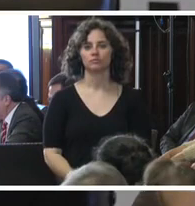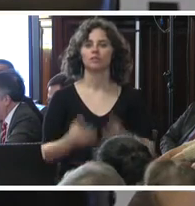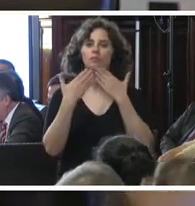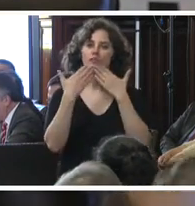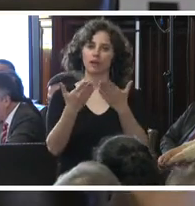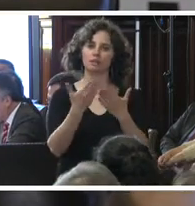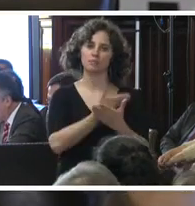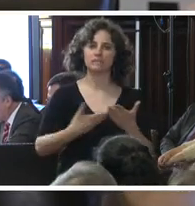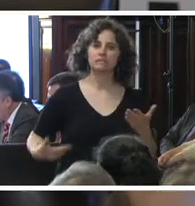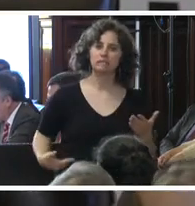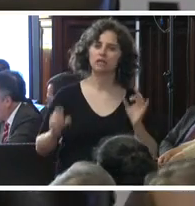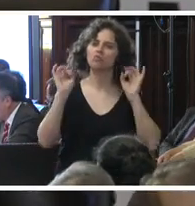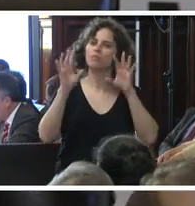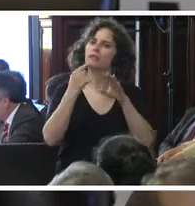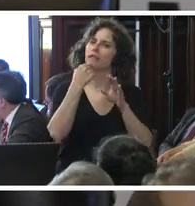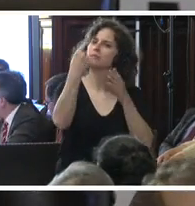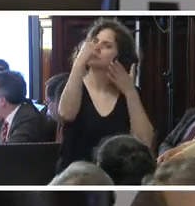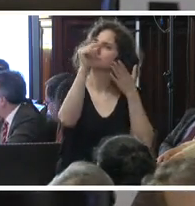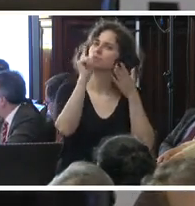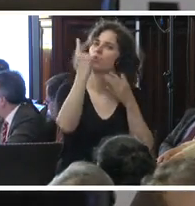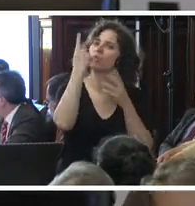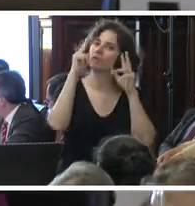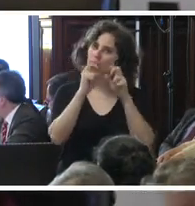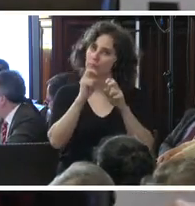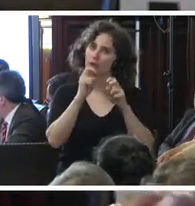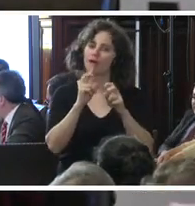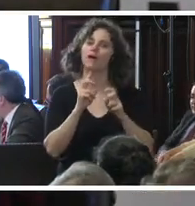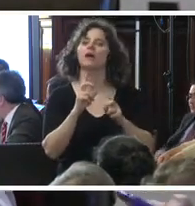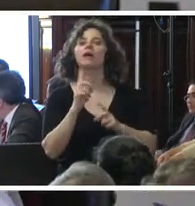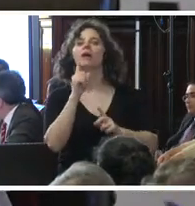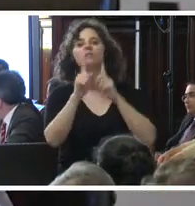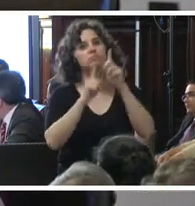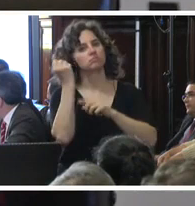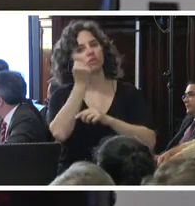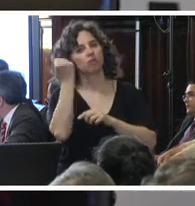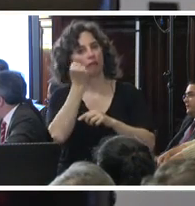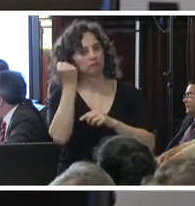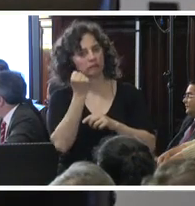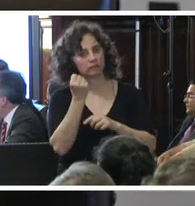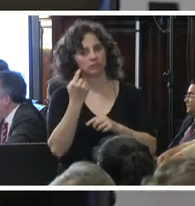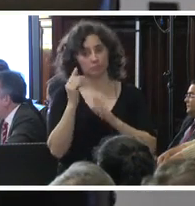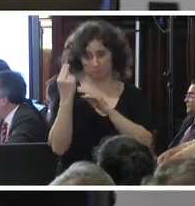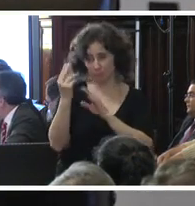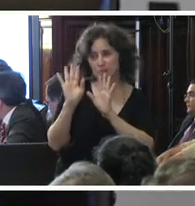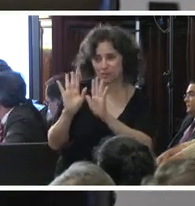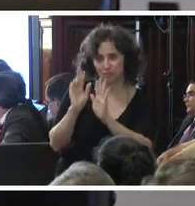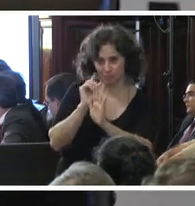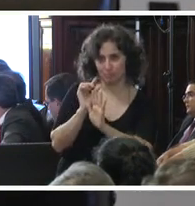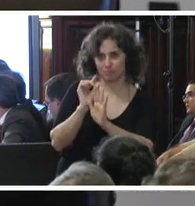Muchas gracias, Presidenta. Solamente puntualizar un tema que es importante. ¿Me permite un momento, comisionado?